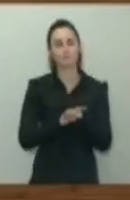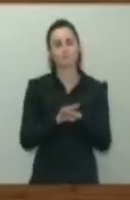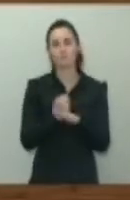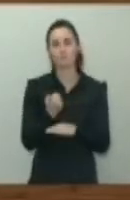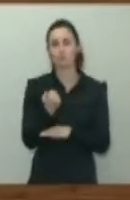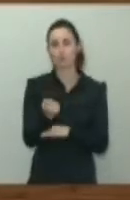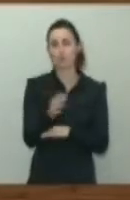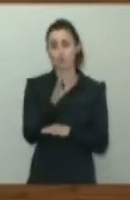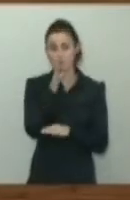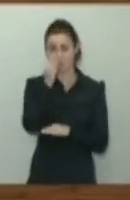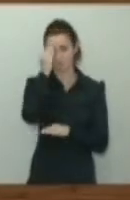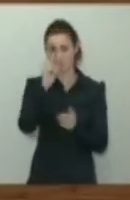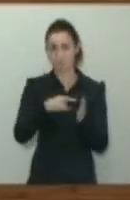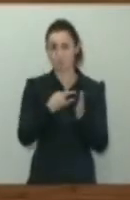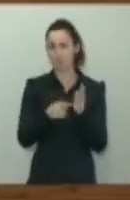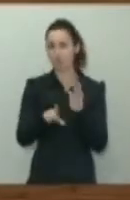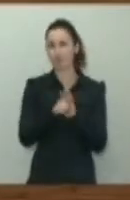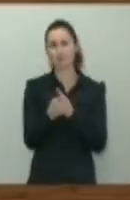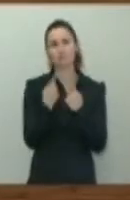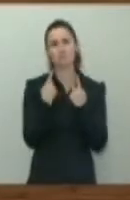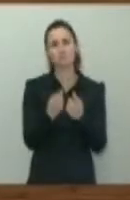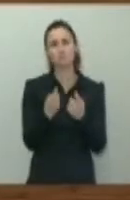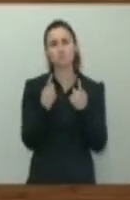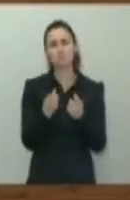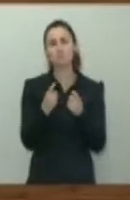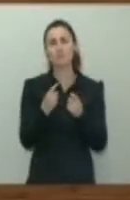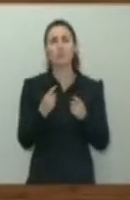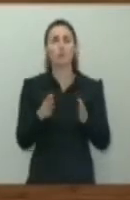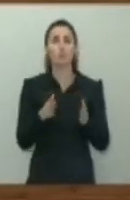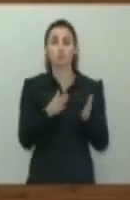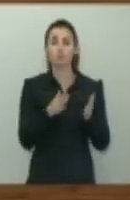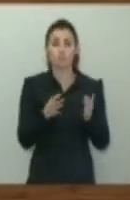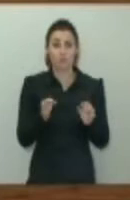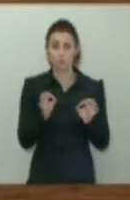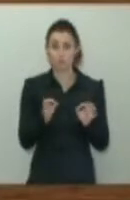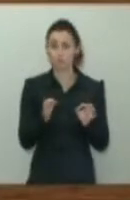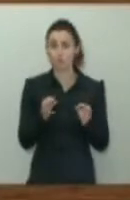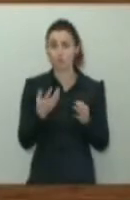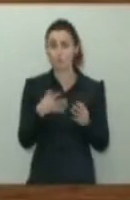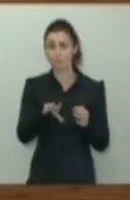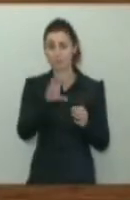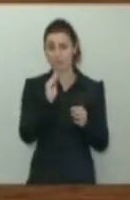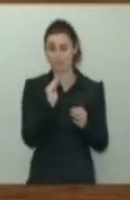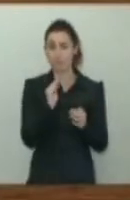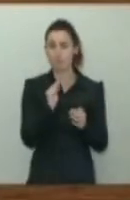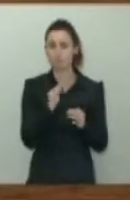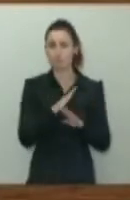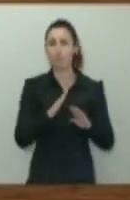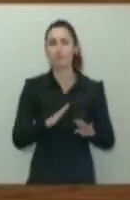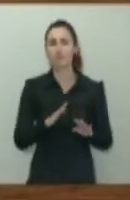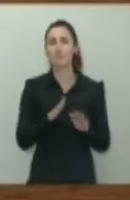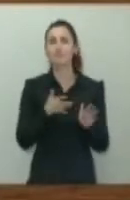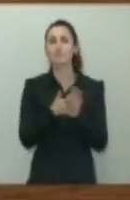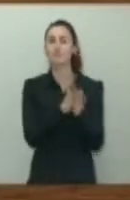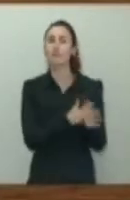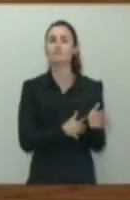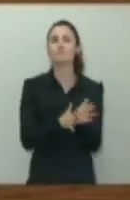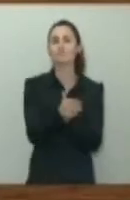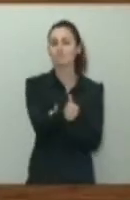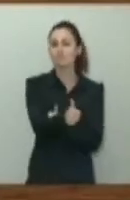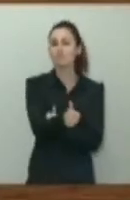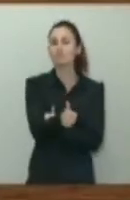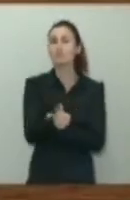este proyecto de ley es necesario. En muchos sentidos, de hecho, entendemos que supone un avance y, teniendo